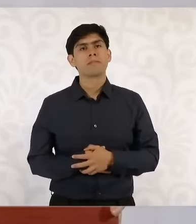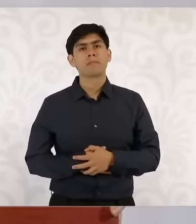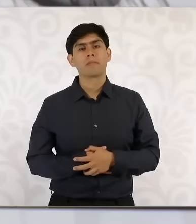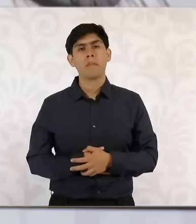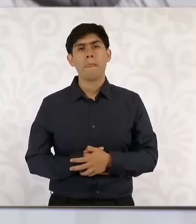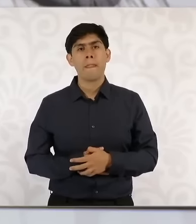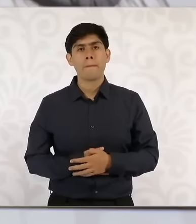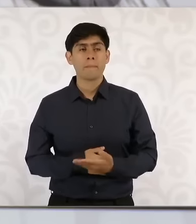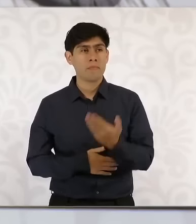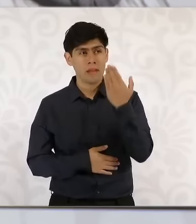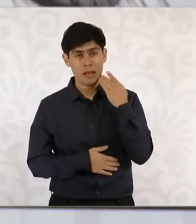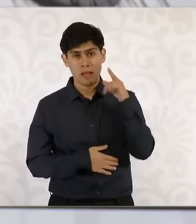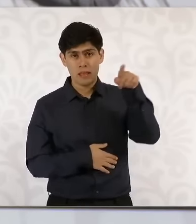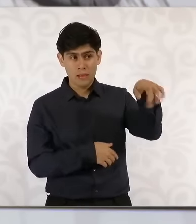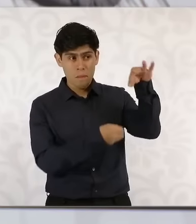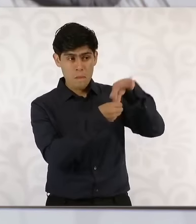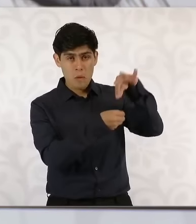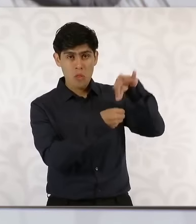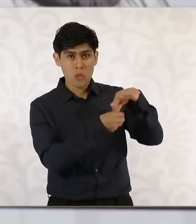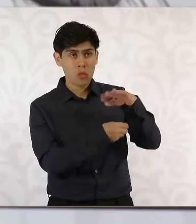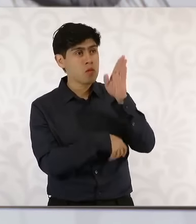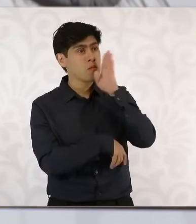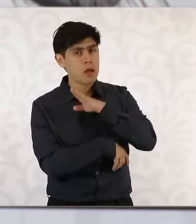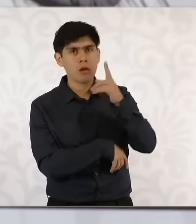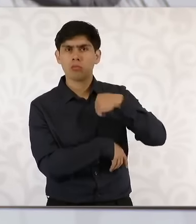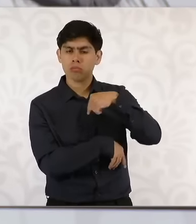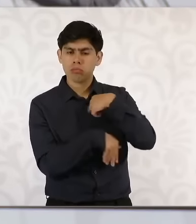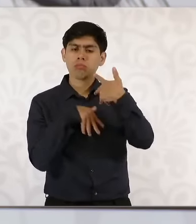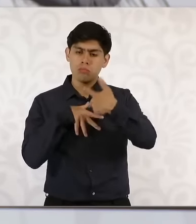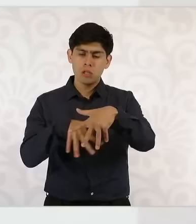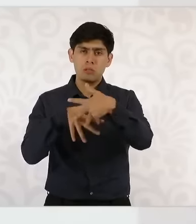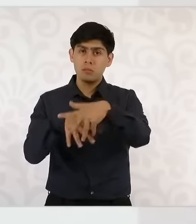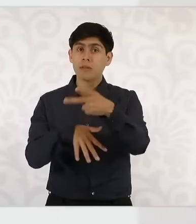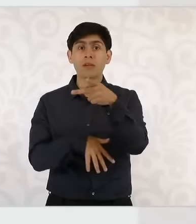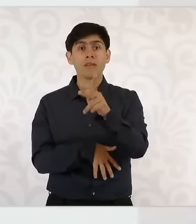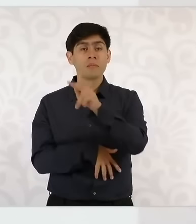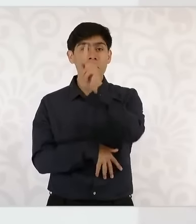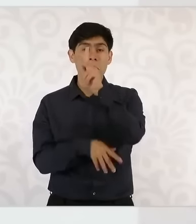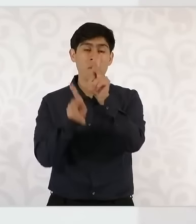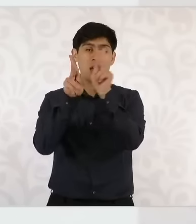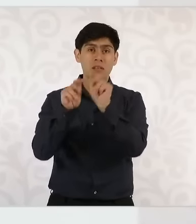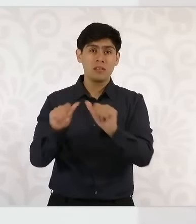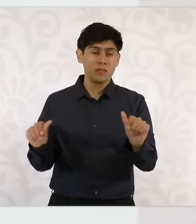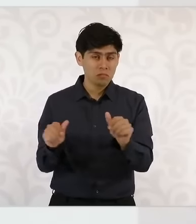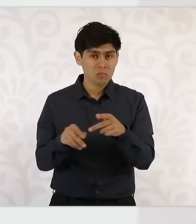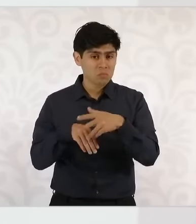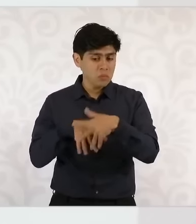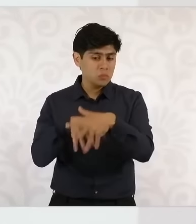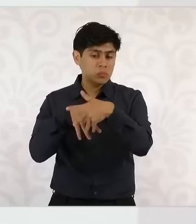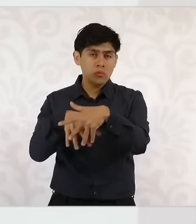marchamos contra el fraude electoral, siempre marchas pacíficas. Y es más, nosotros